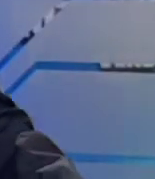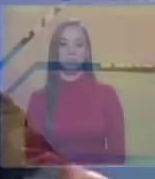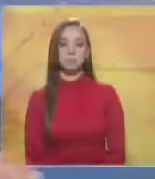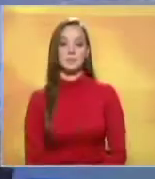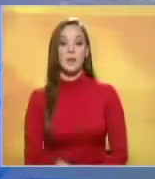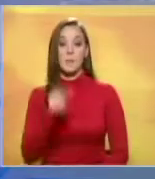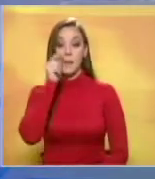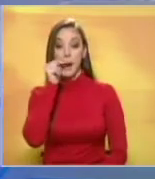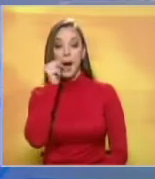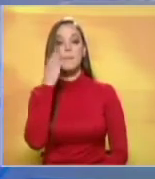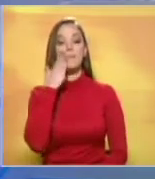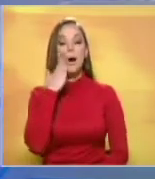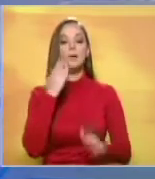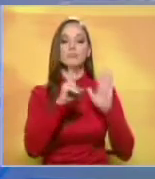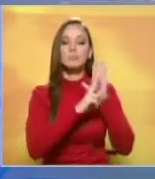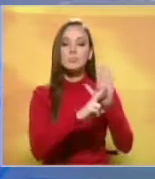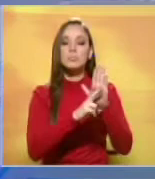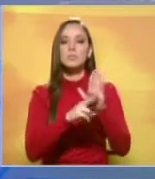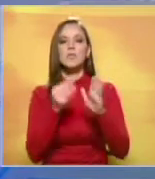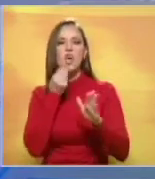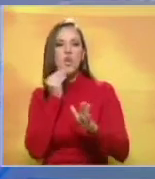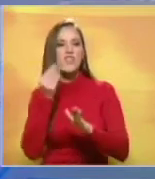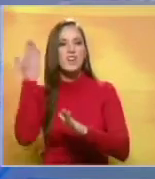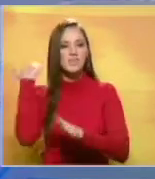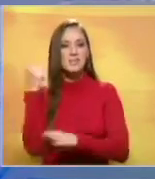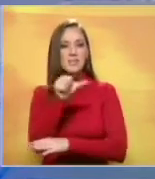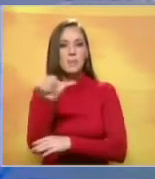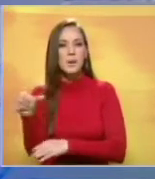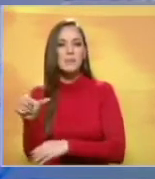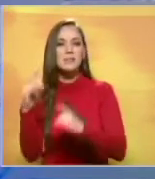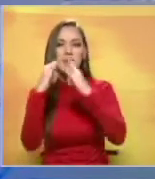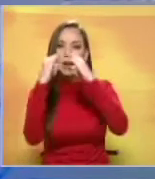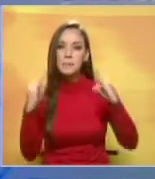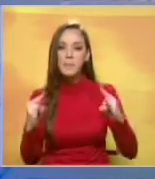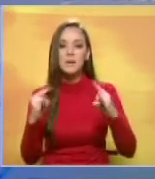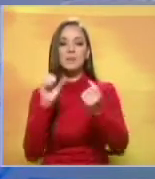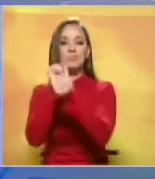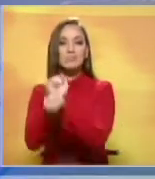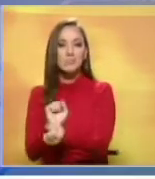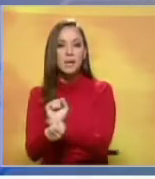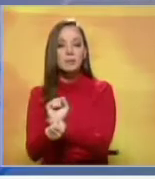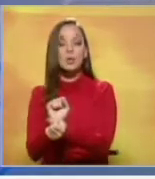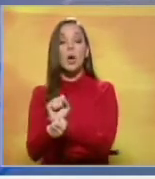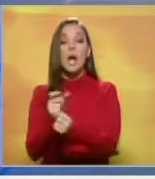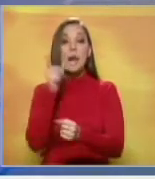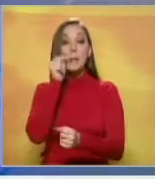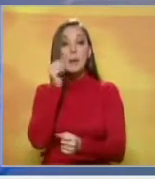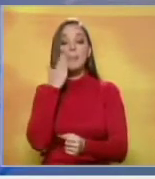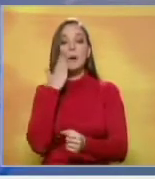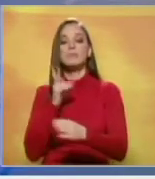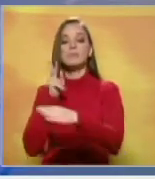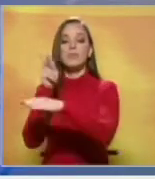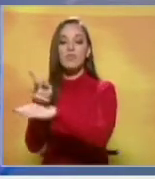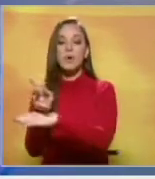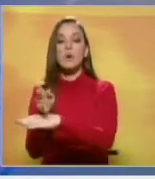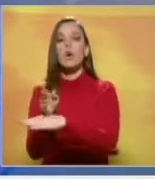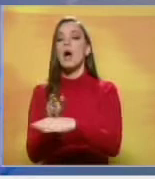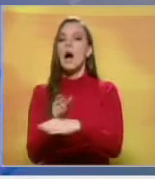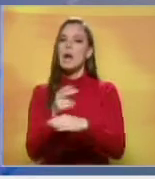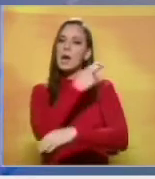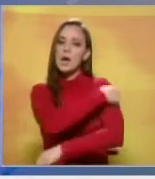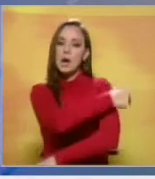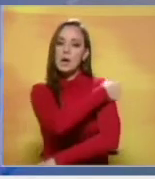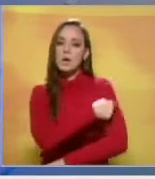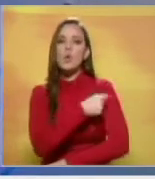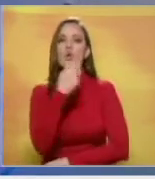padres y representantes de jóvenes que fueron detenidos la semana pasada en los campamentos de caracas acudieron a la sede de la cruz roja internacional para solicitar